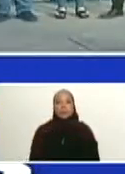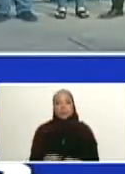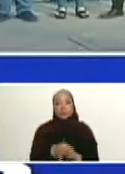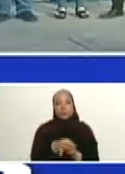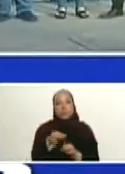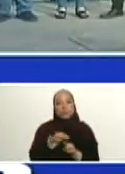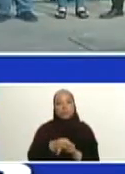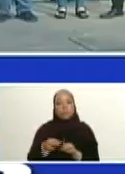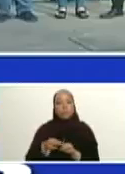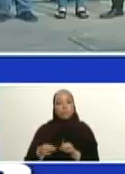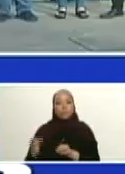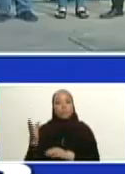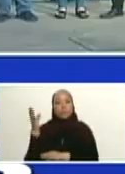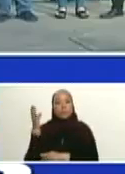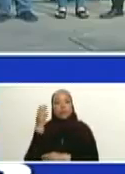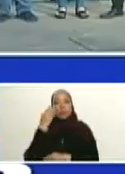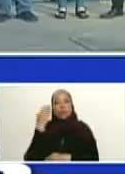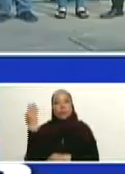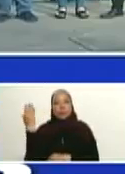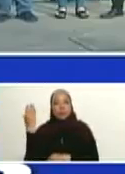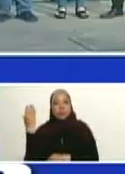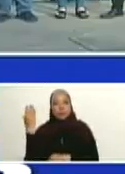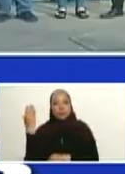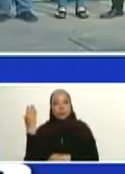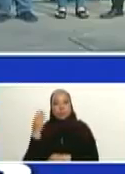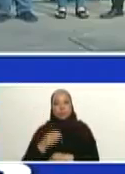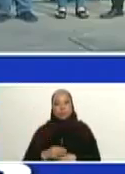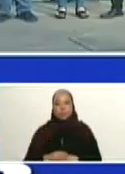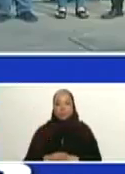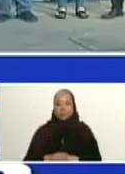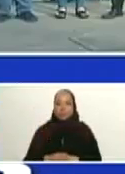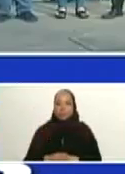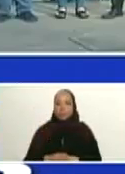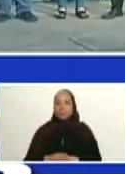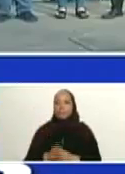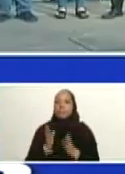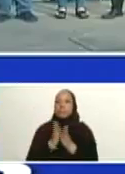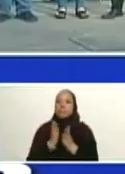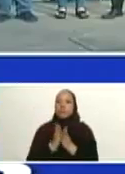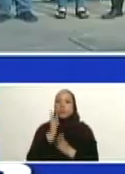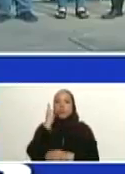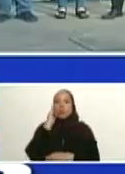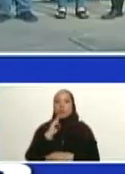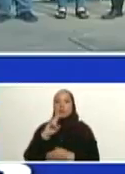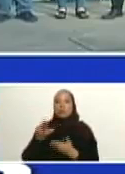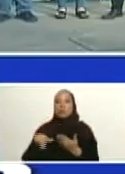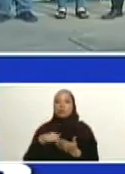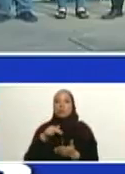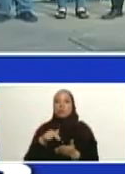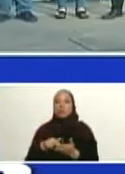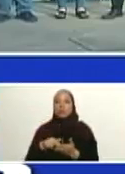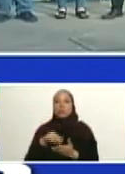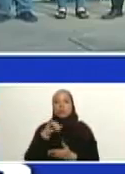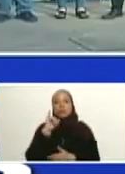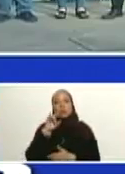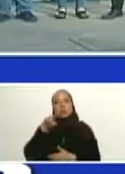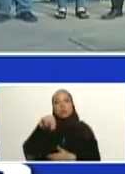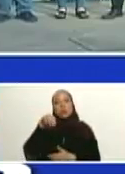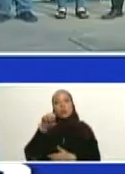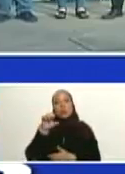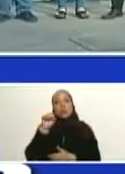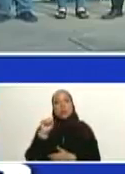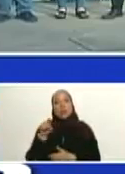Municipio Irribarren. Allá están en la Escuela Bolivariana Nacional Inés Lucía